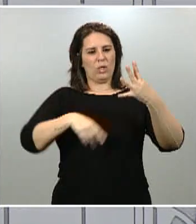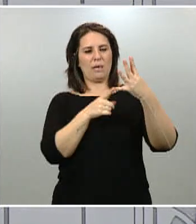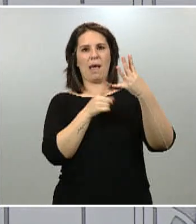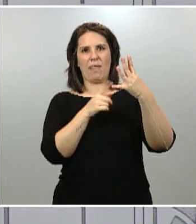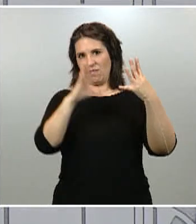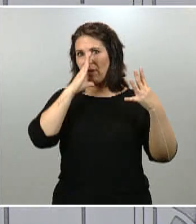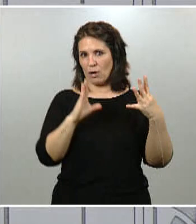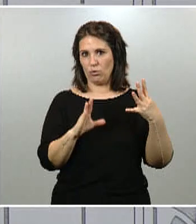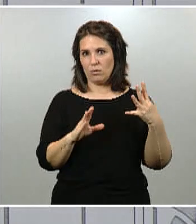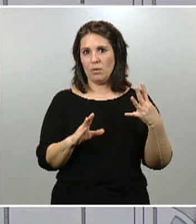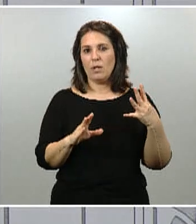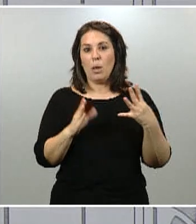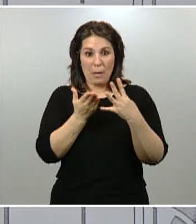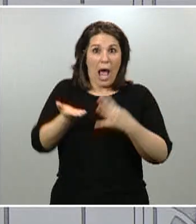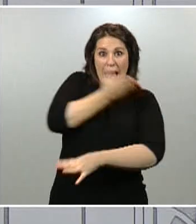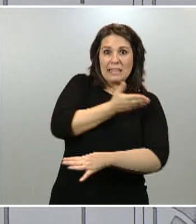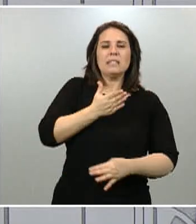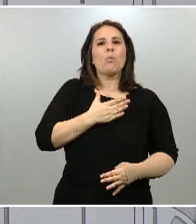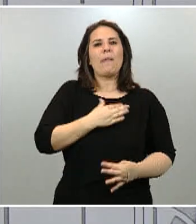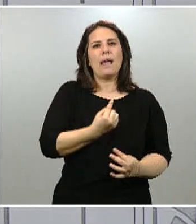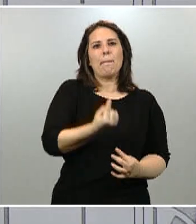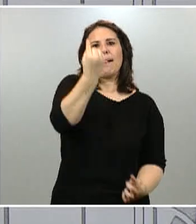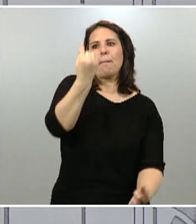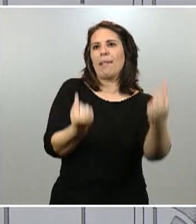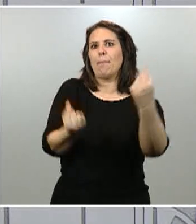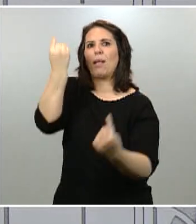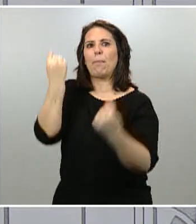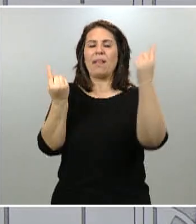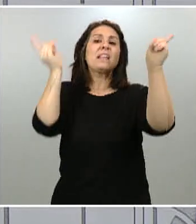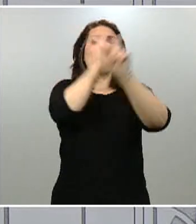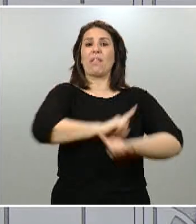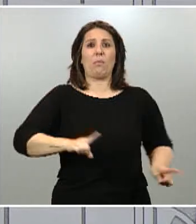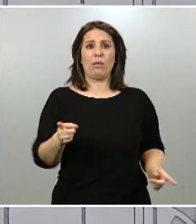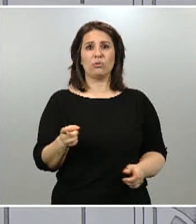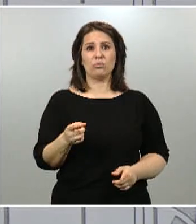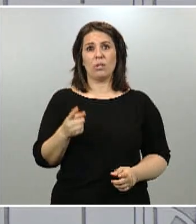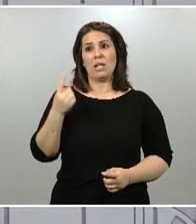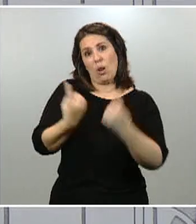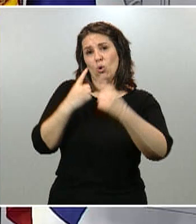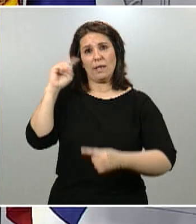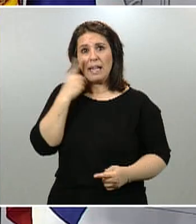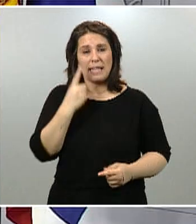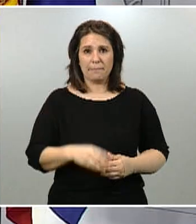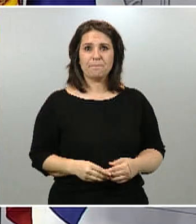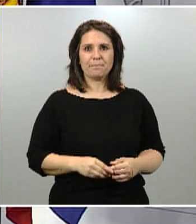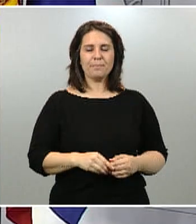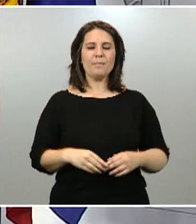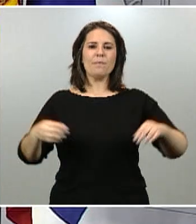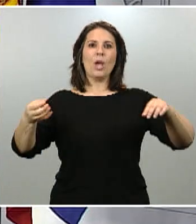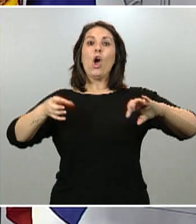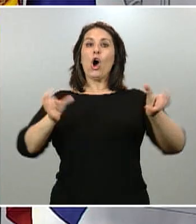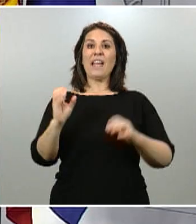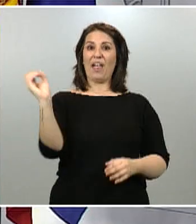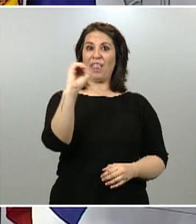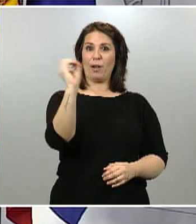haber algunos casos antes que pasaran desapercibidos y algunos que ya detectamos. Onda Cero, sobre los cambios de fase,